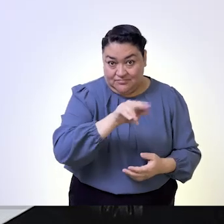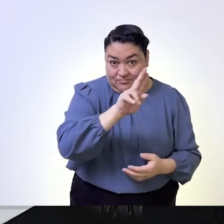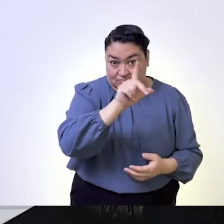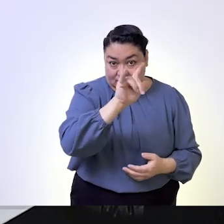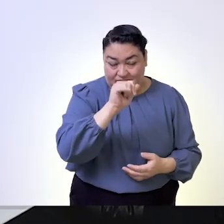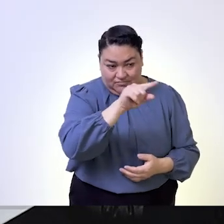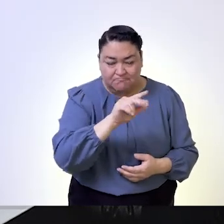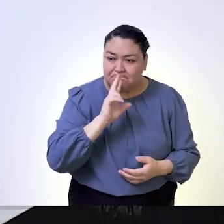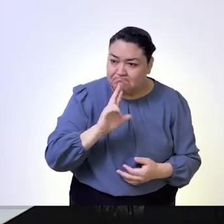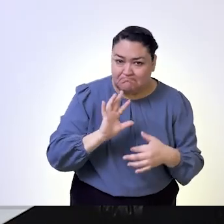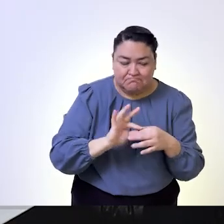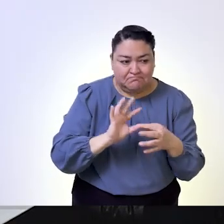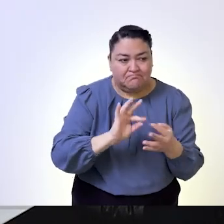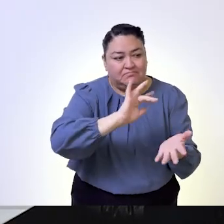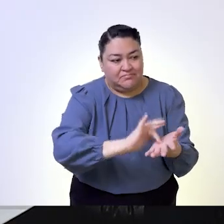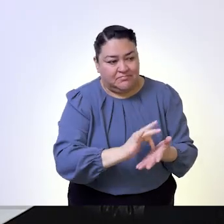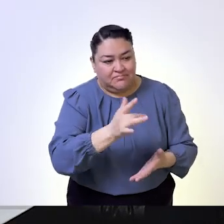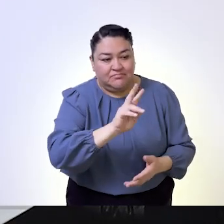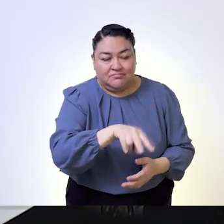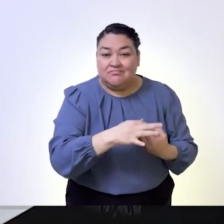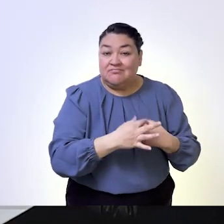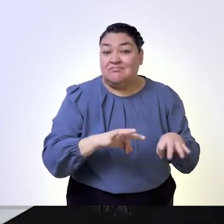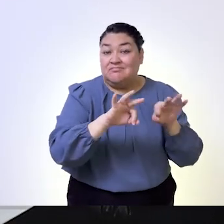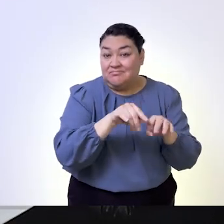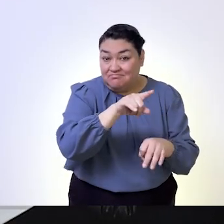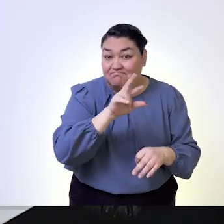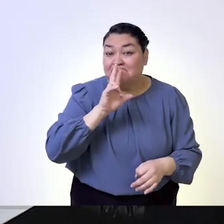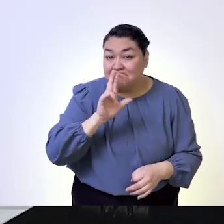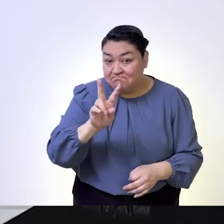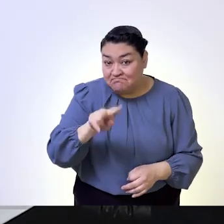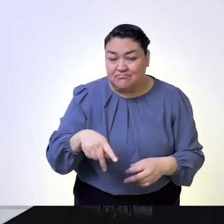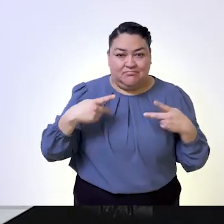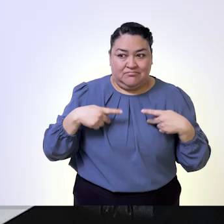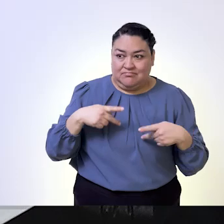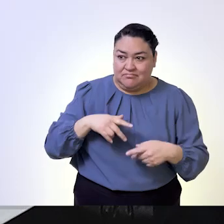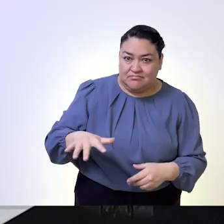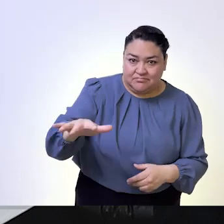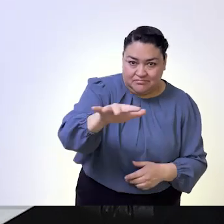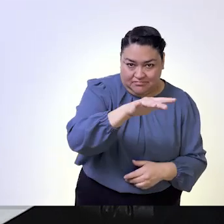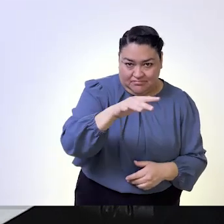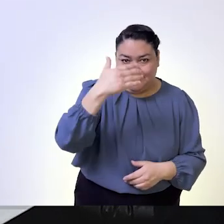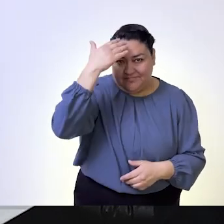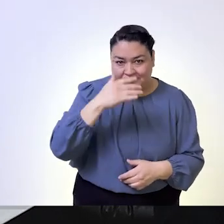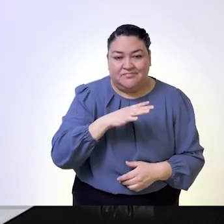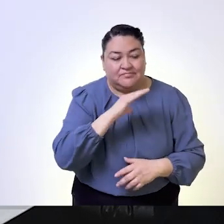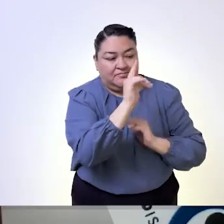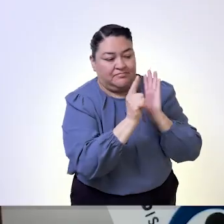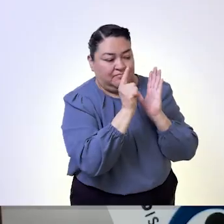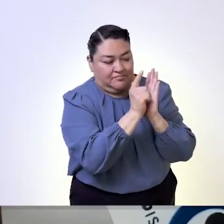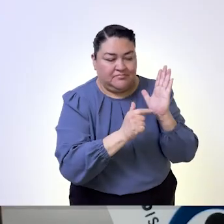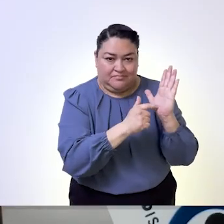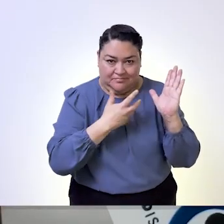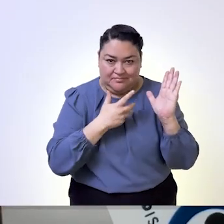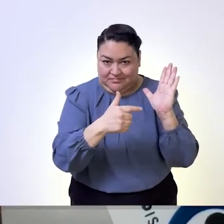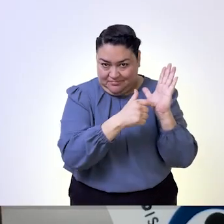Muchísimas gracias, Julia, te agradecemos por la respuesta y sin duda es relevante el que el público conozca la existencia de